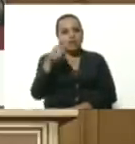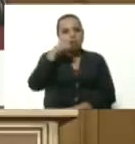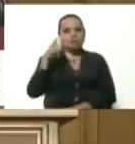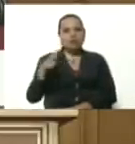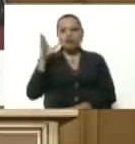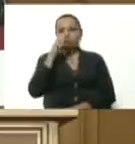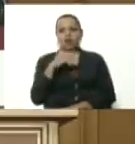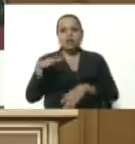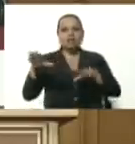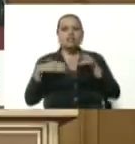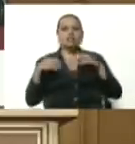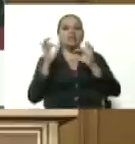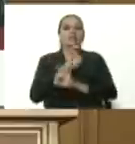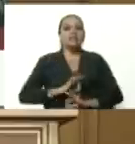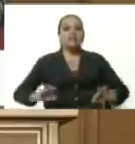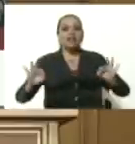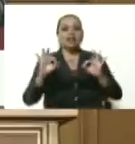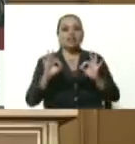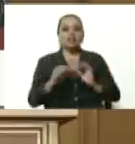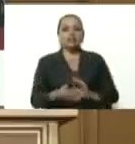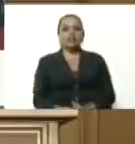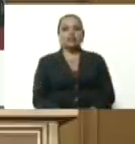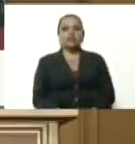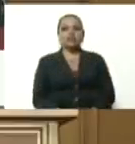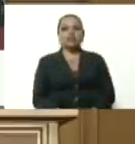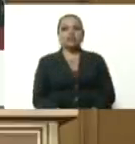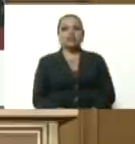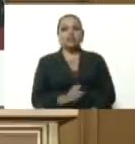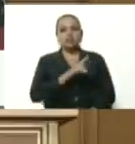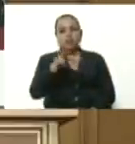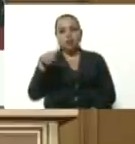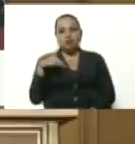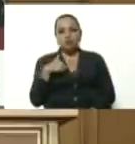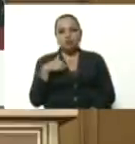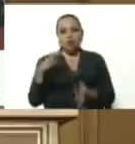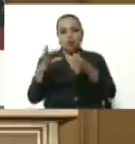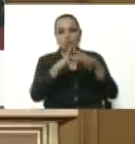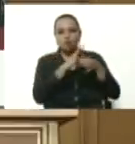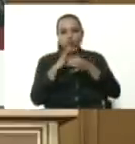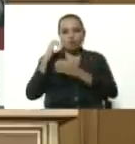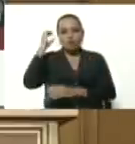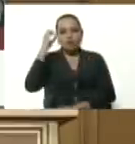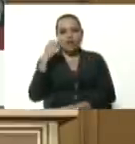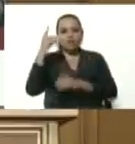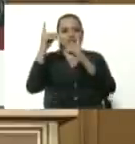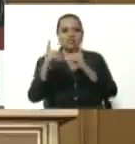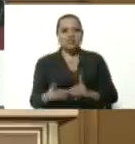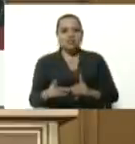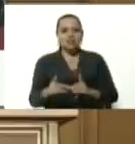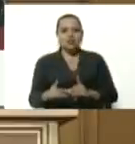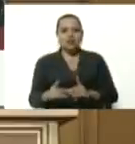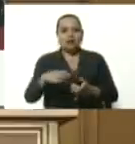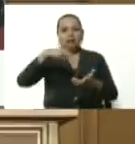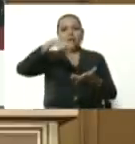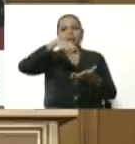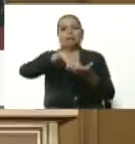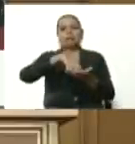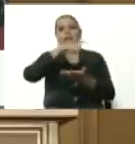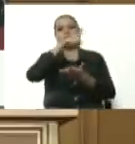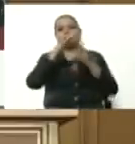ha cedido ni va a ceder a ningún chantaje. Nosotros, mientras la Unión Europea ha decidido ser una colonia